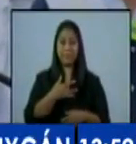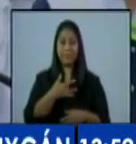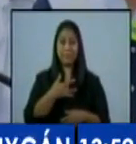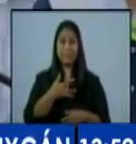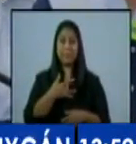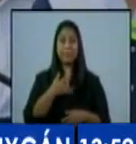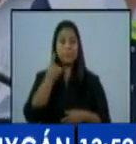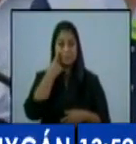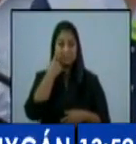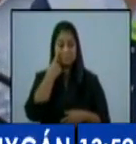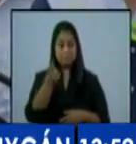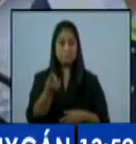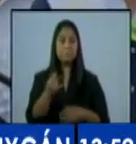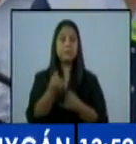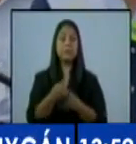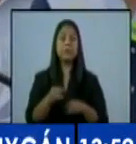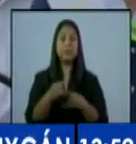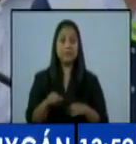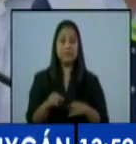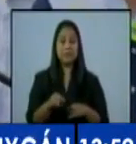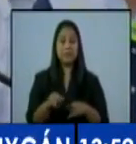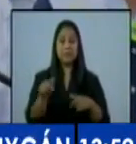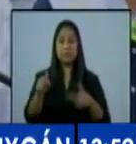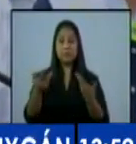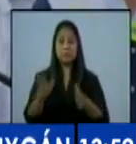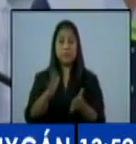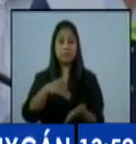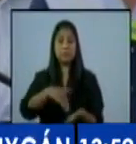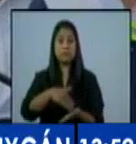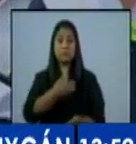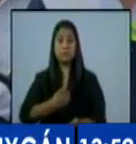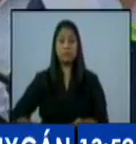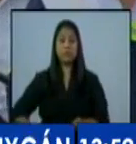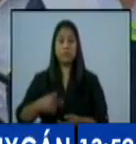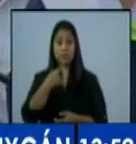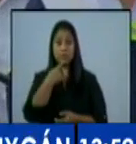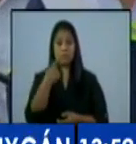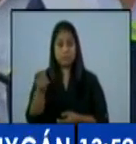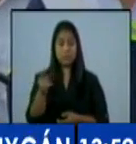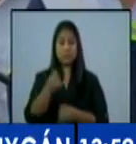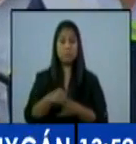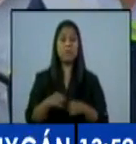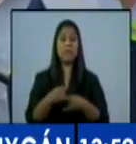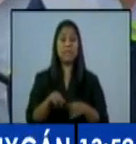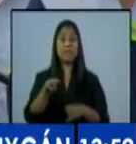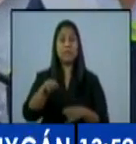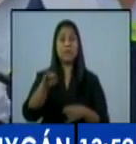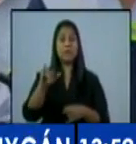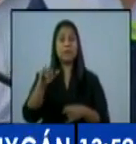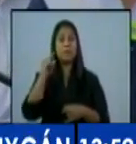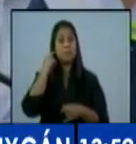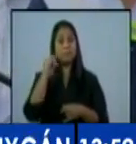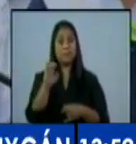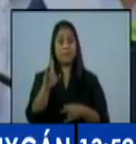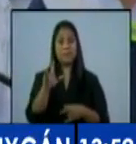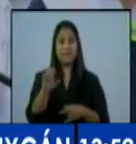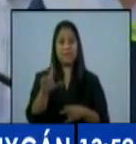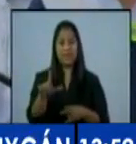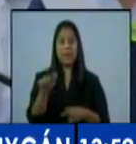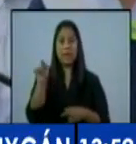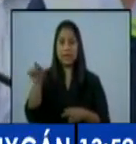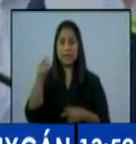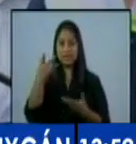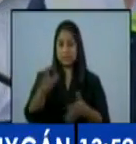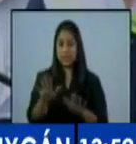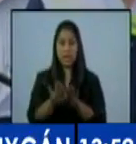va a llegar a ingenieros. Ya el centro de gobierno encabezado por el ingeniero Miguel Martínez tiene ya la